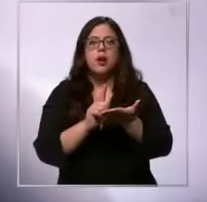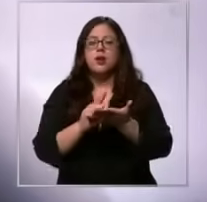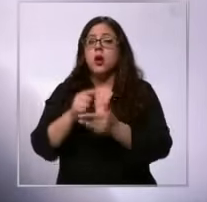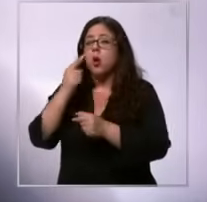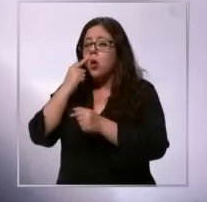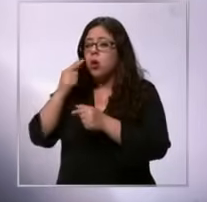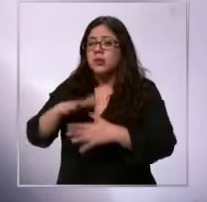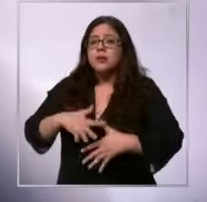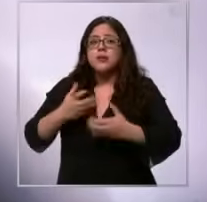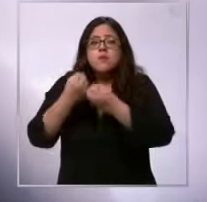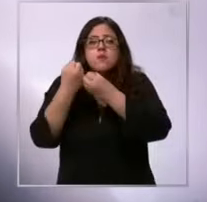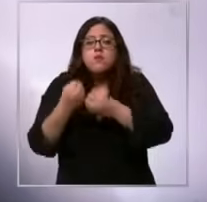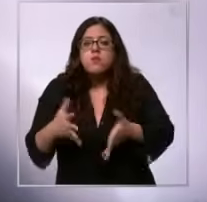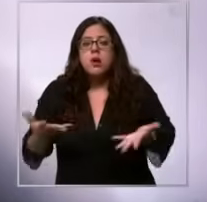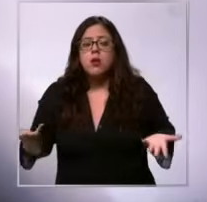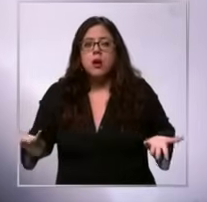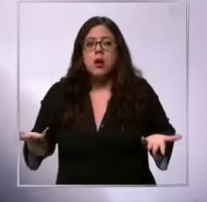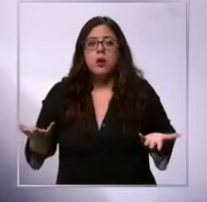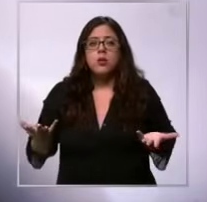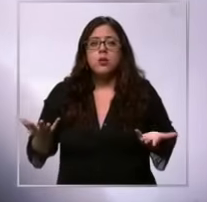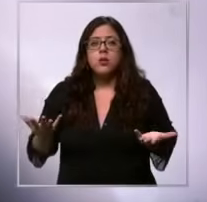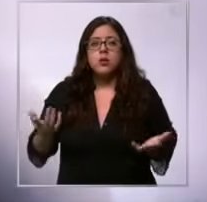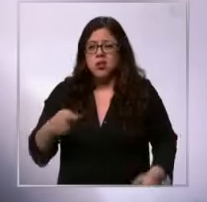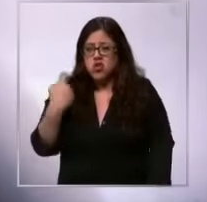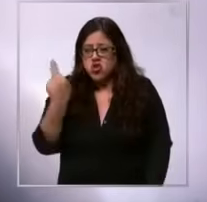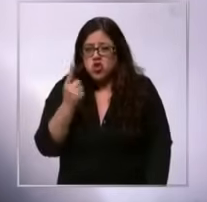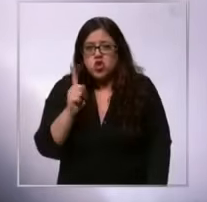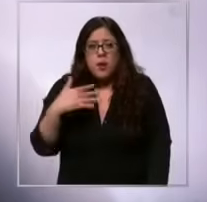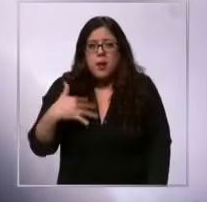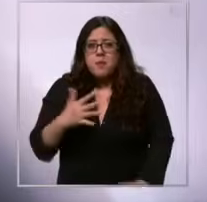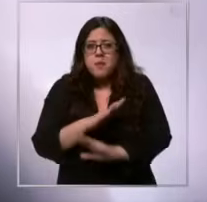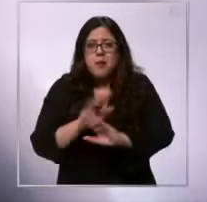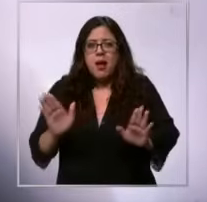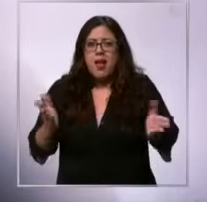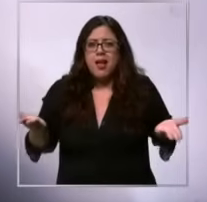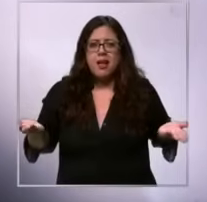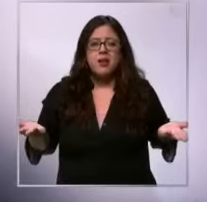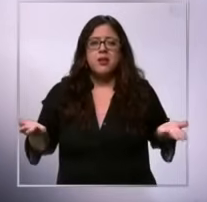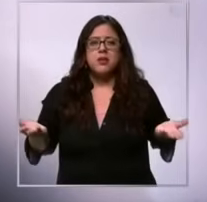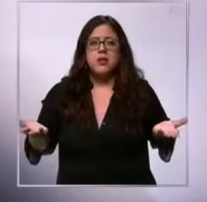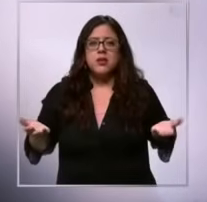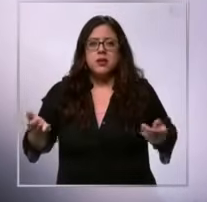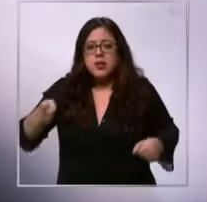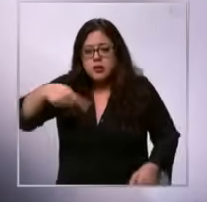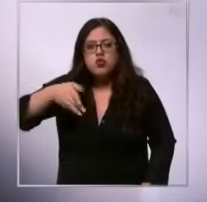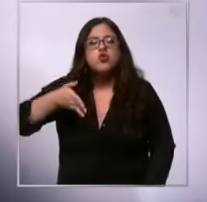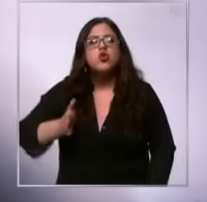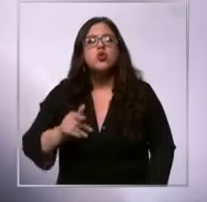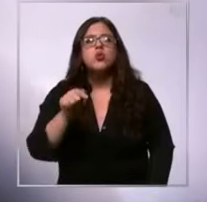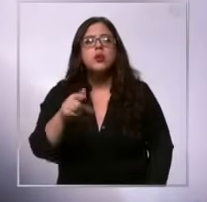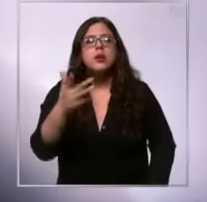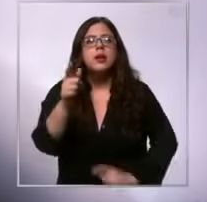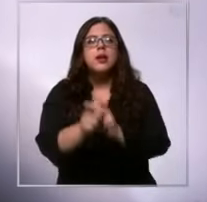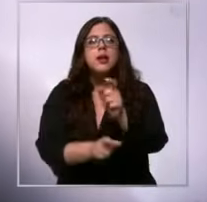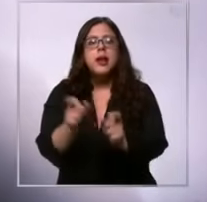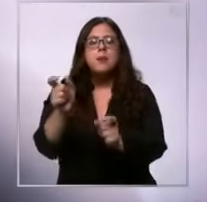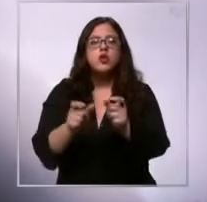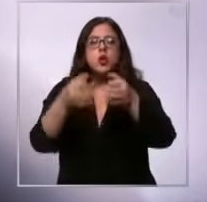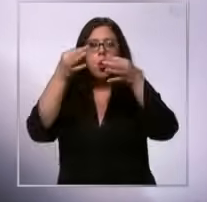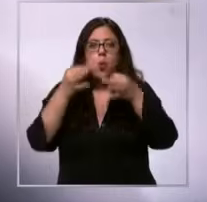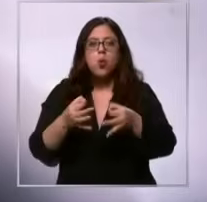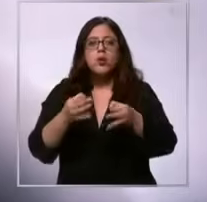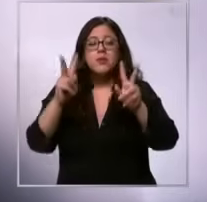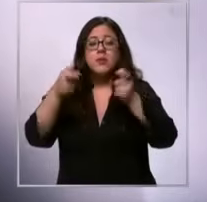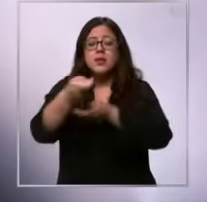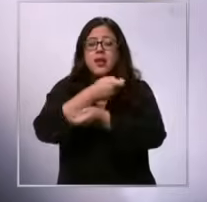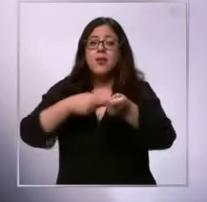súper abandonados, como que no le importamos a nadie. Porque si siguen ahí, las mismas personas que están con la venta